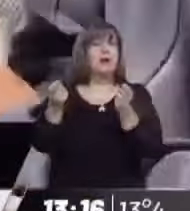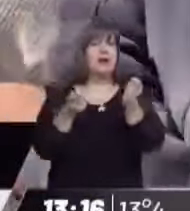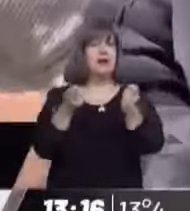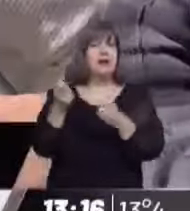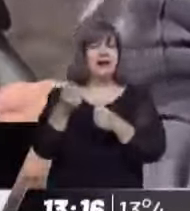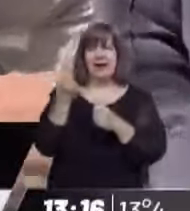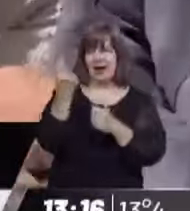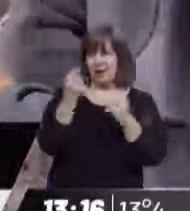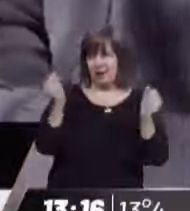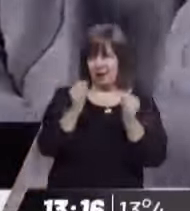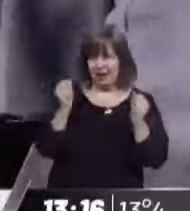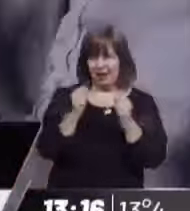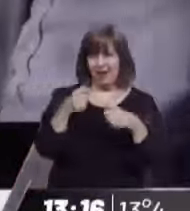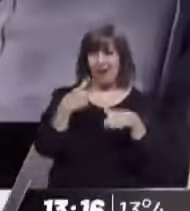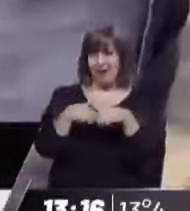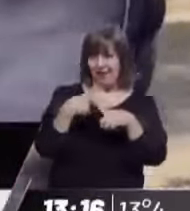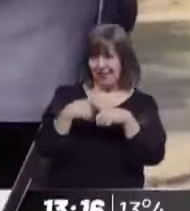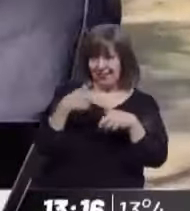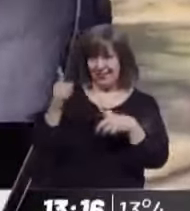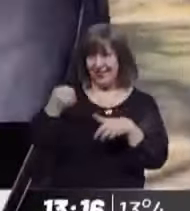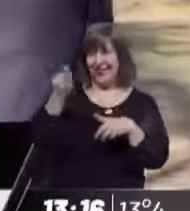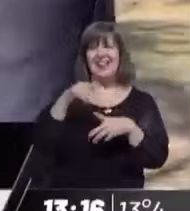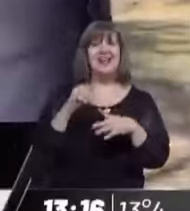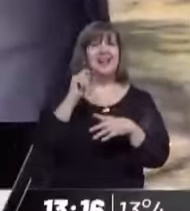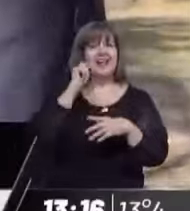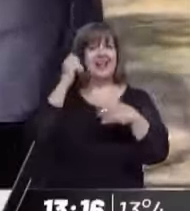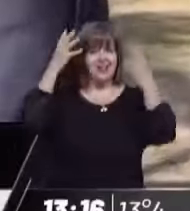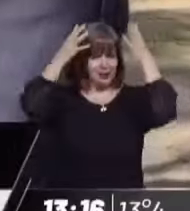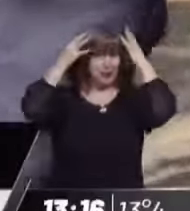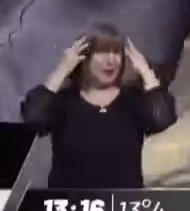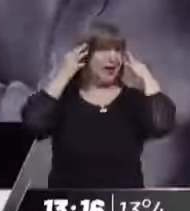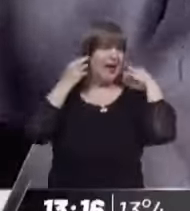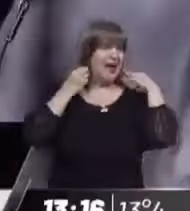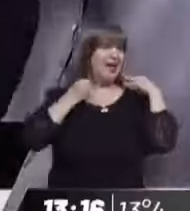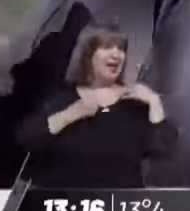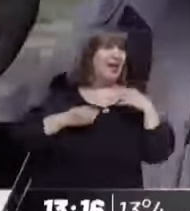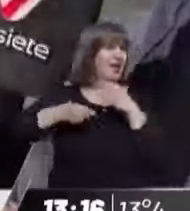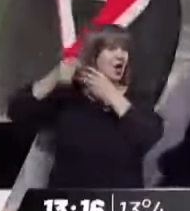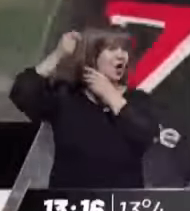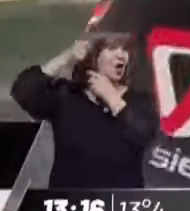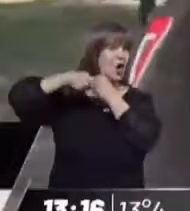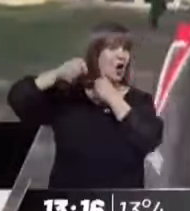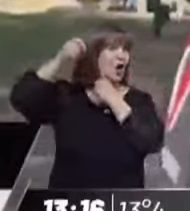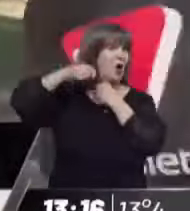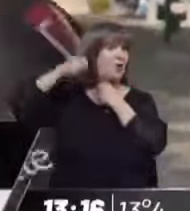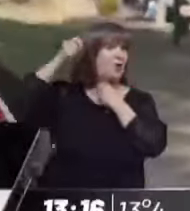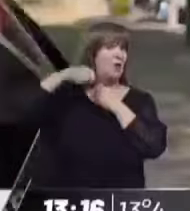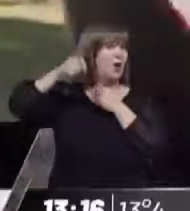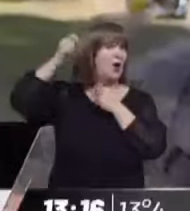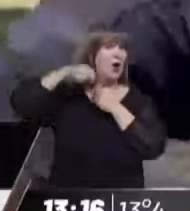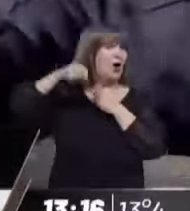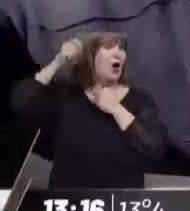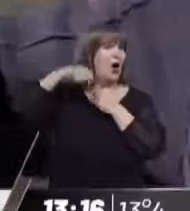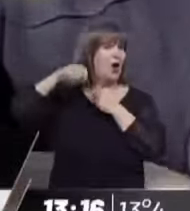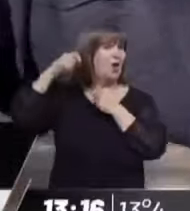mayo? Sí, obvio. Qué lindo pelo que tenés. ¿Cómo hiciste para que comes mucha veteraba?